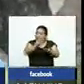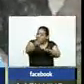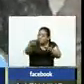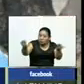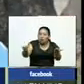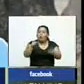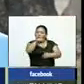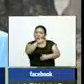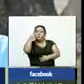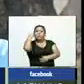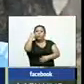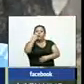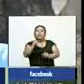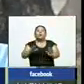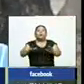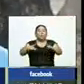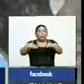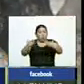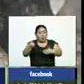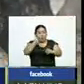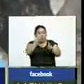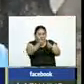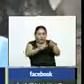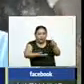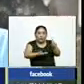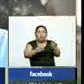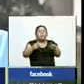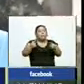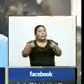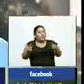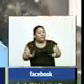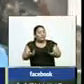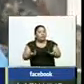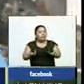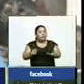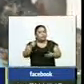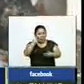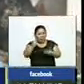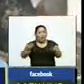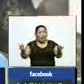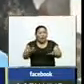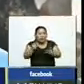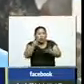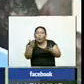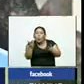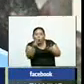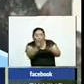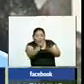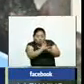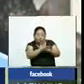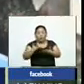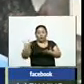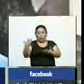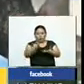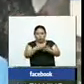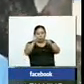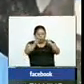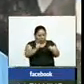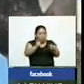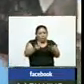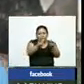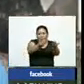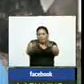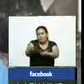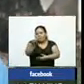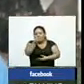Eso es muy importante porque el excedente lo vamos a vender, mientras que vamos a sacar las cantidades para que nosotros podamos proveer la comida.